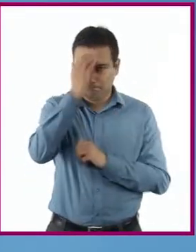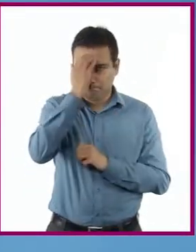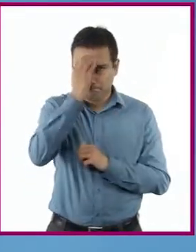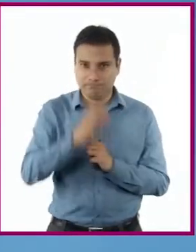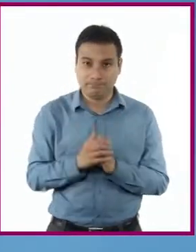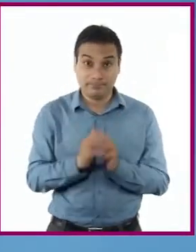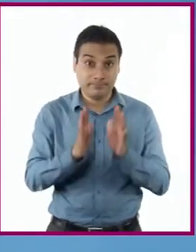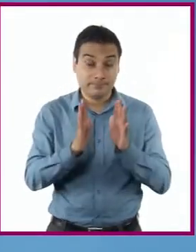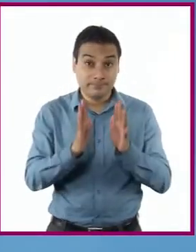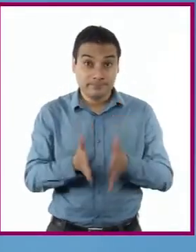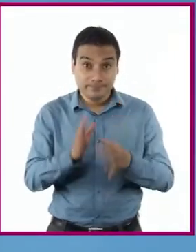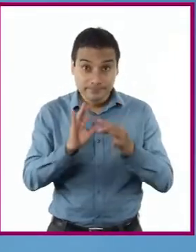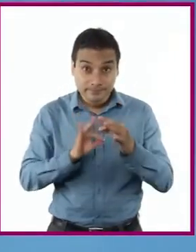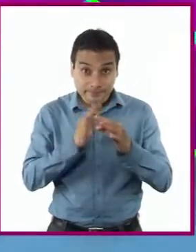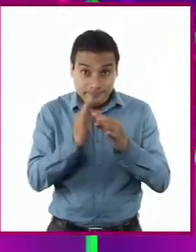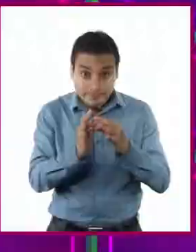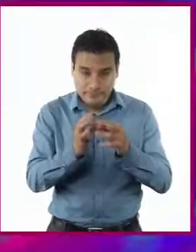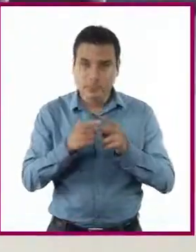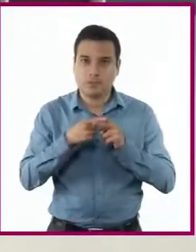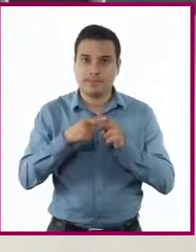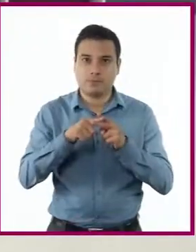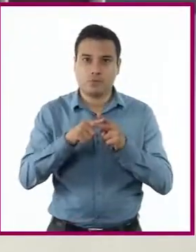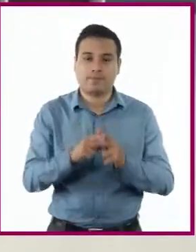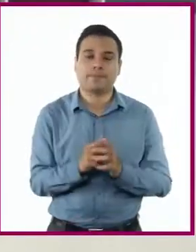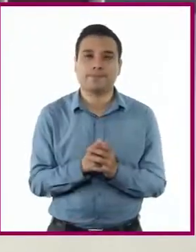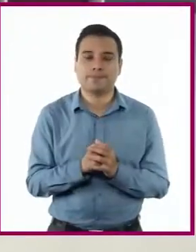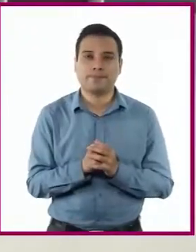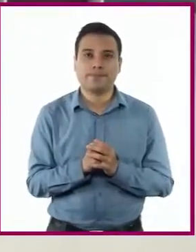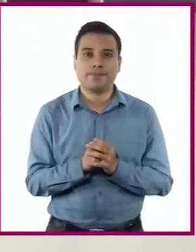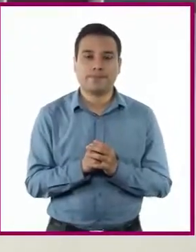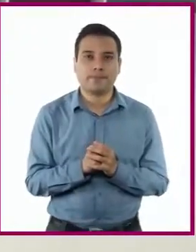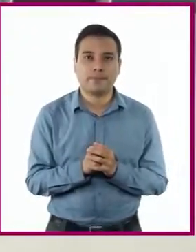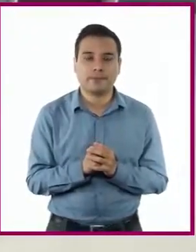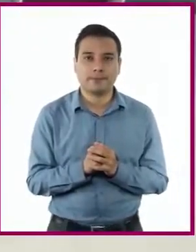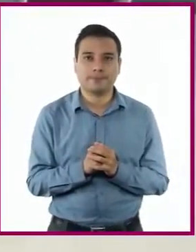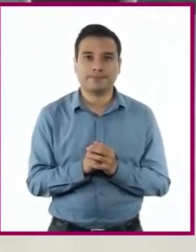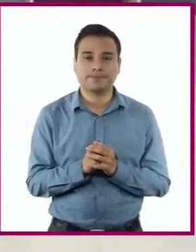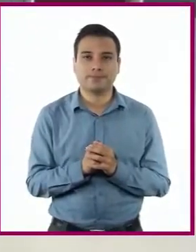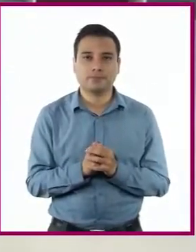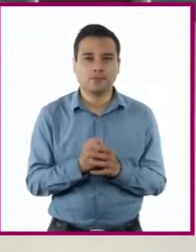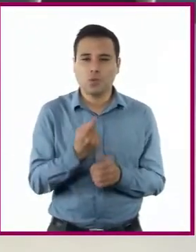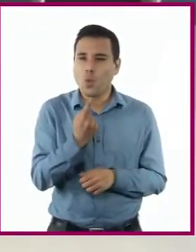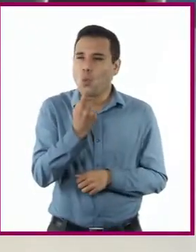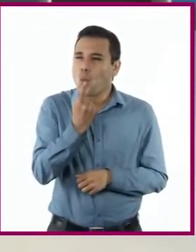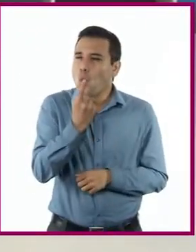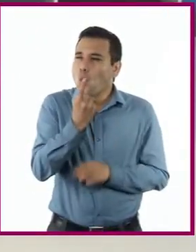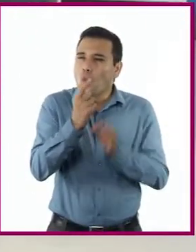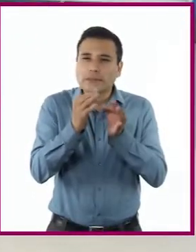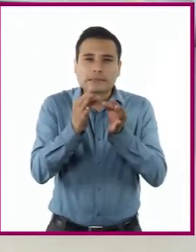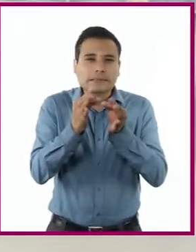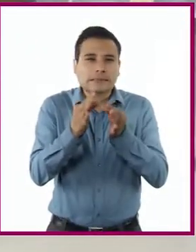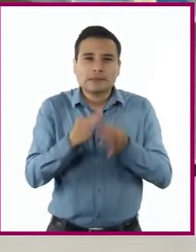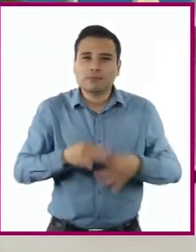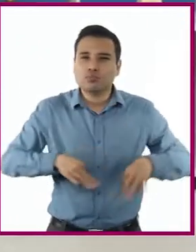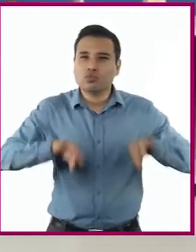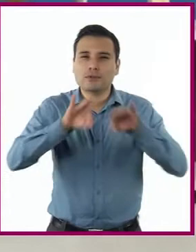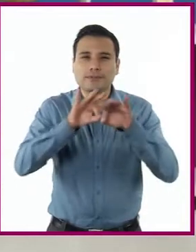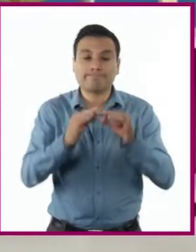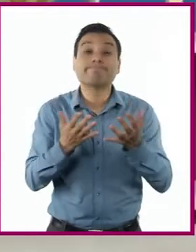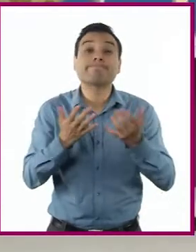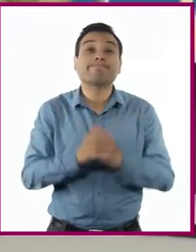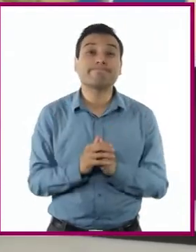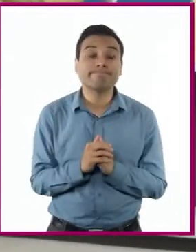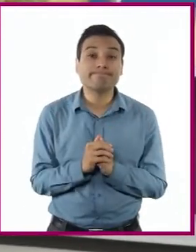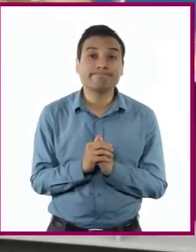listas y listos? ¡Comencemos! Sin duda, uno de los acontecimientos más importantes del México